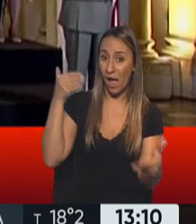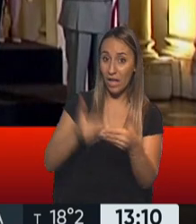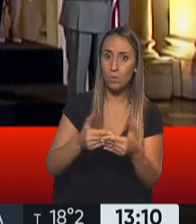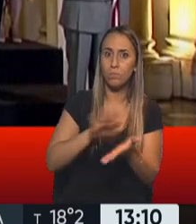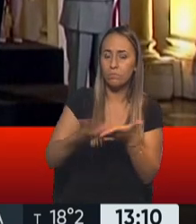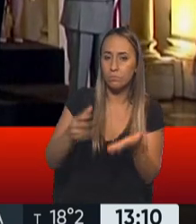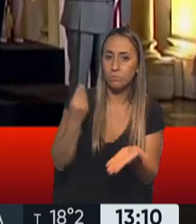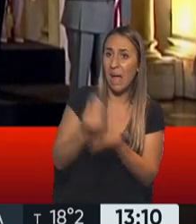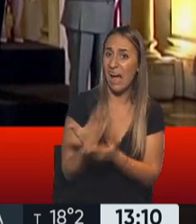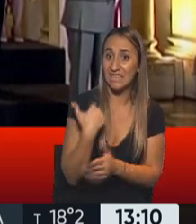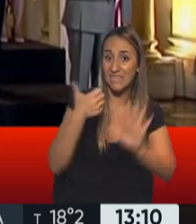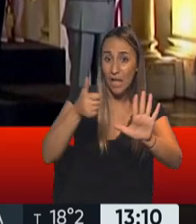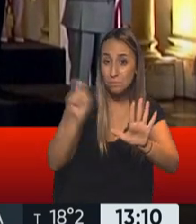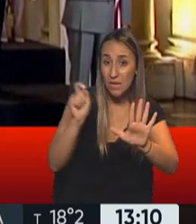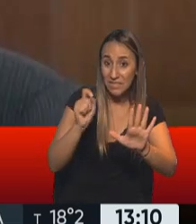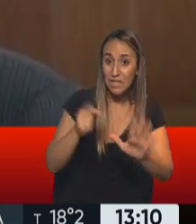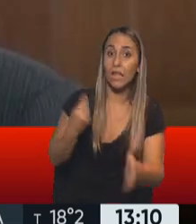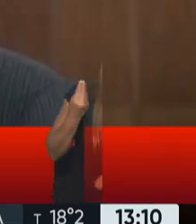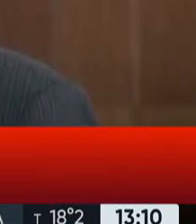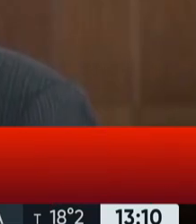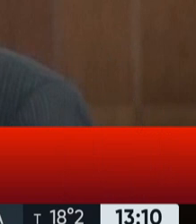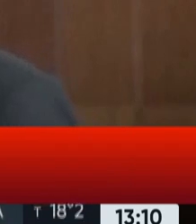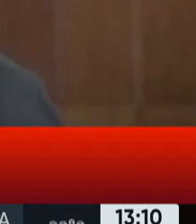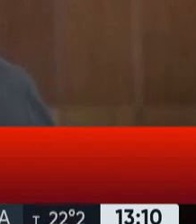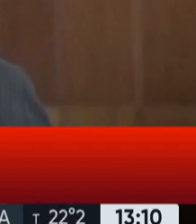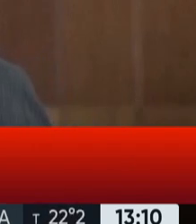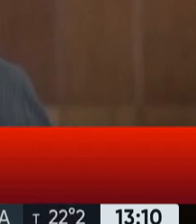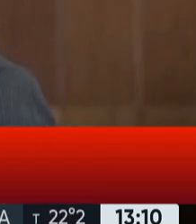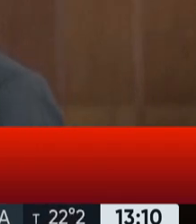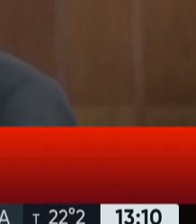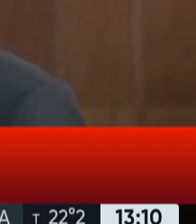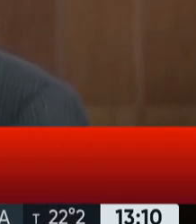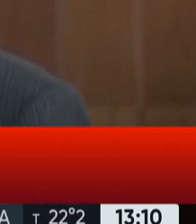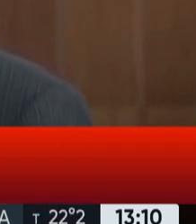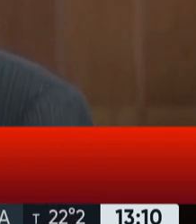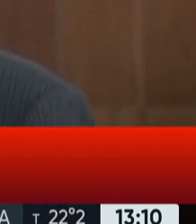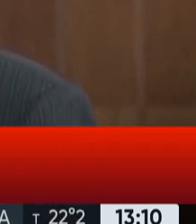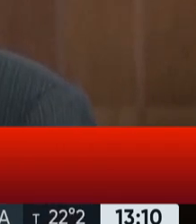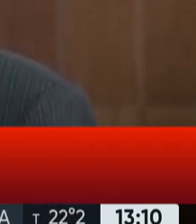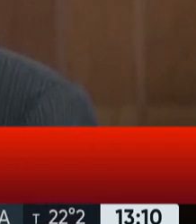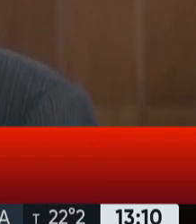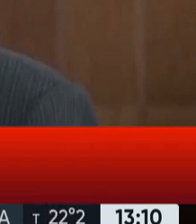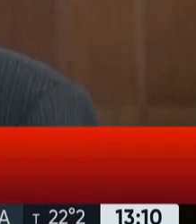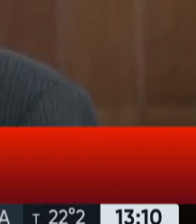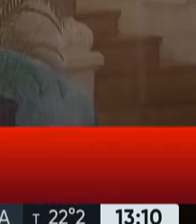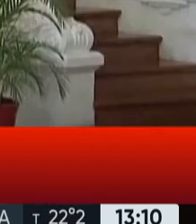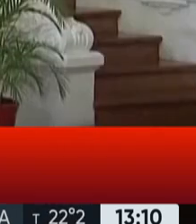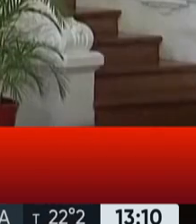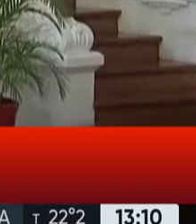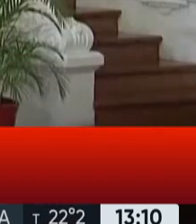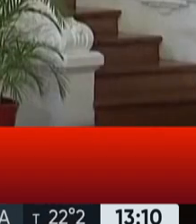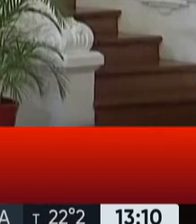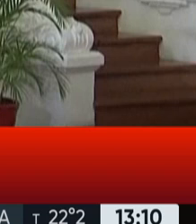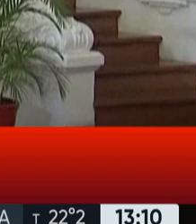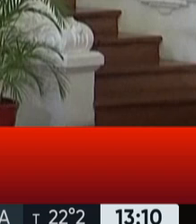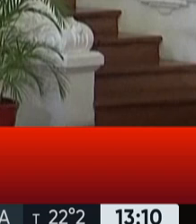y acaba de formar gobierno por tercera vez. La nueva crisis se desató con las renuncias de 2 figuras clave. Primero